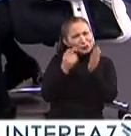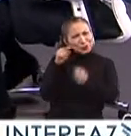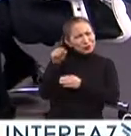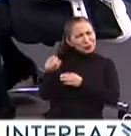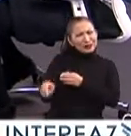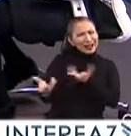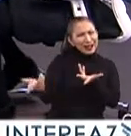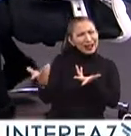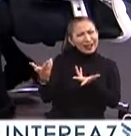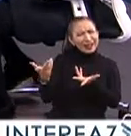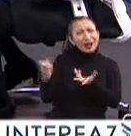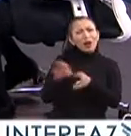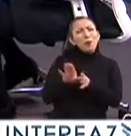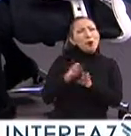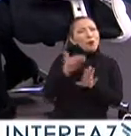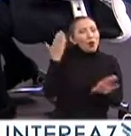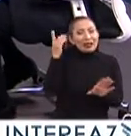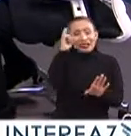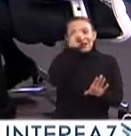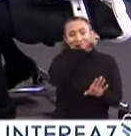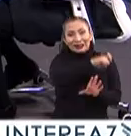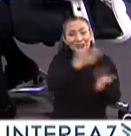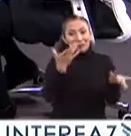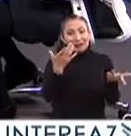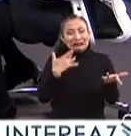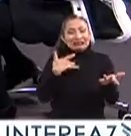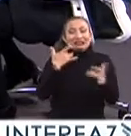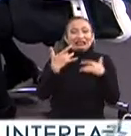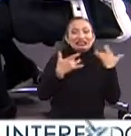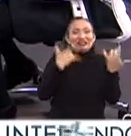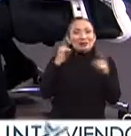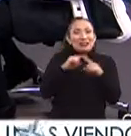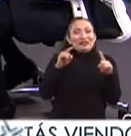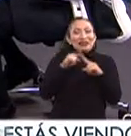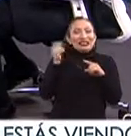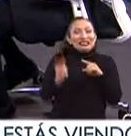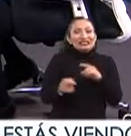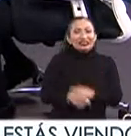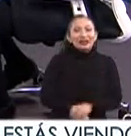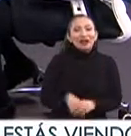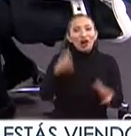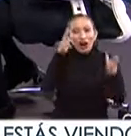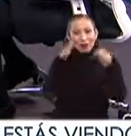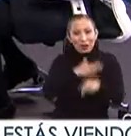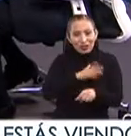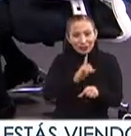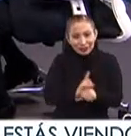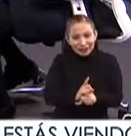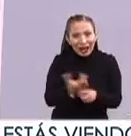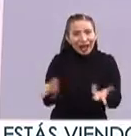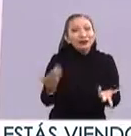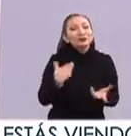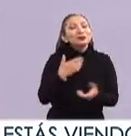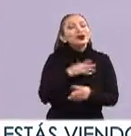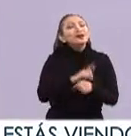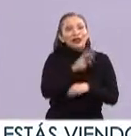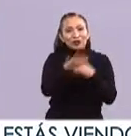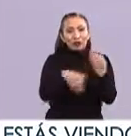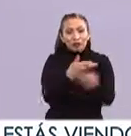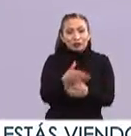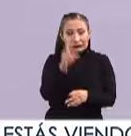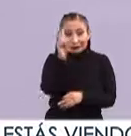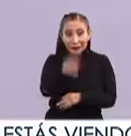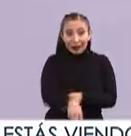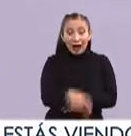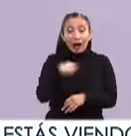tan, bueno, pues a veces tan compleja de asimilar por todas sus variantes que tiene? Hola, muy buenos días al auditorio. Pues sí, en